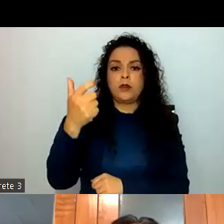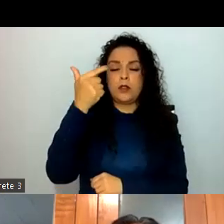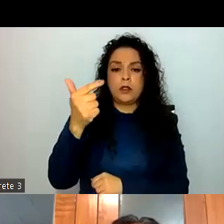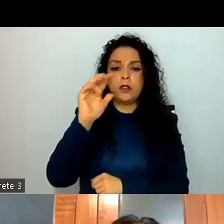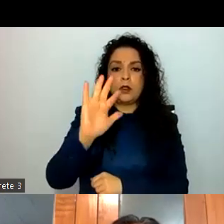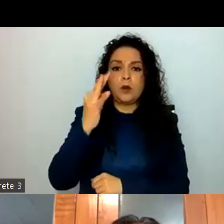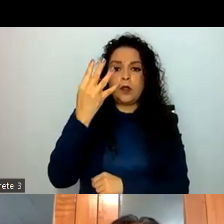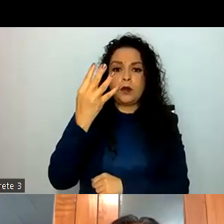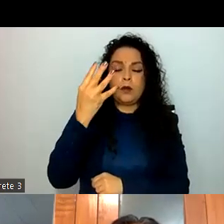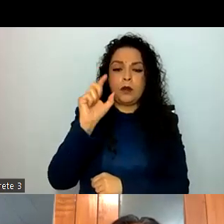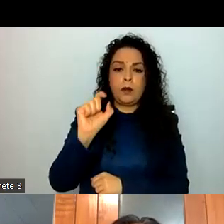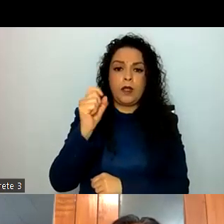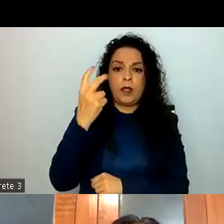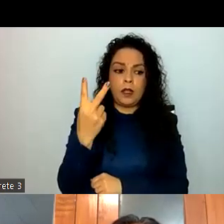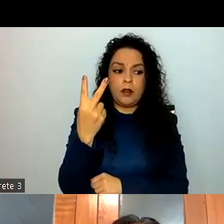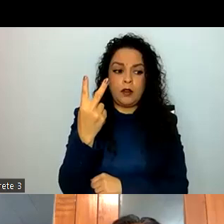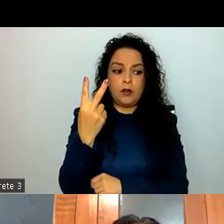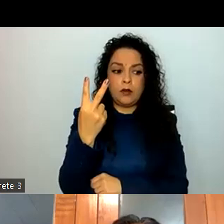09-207-5422 3.